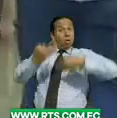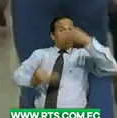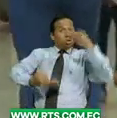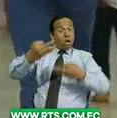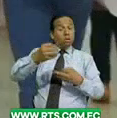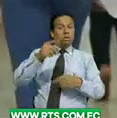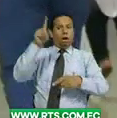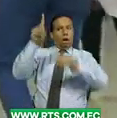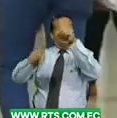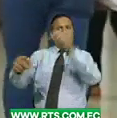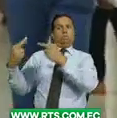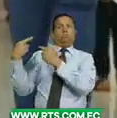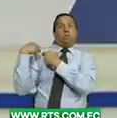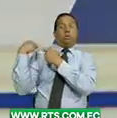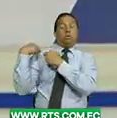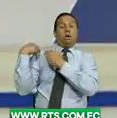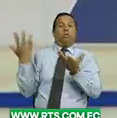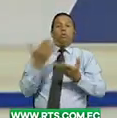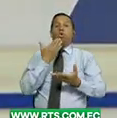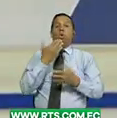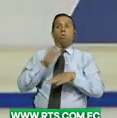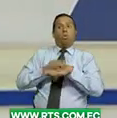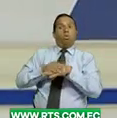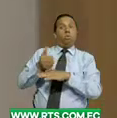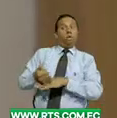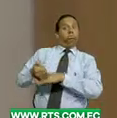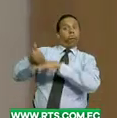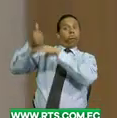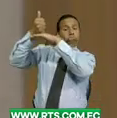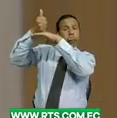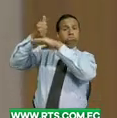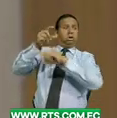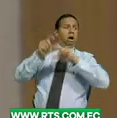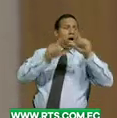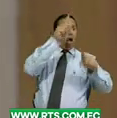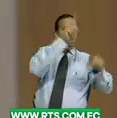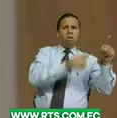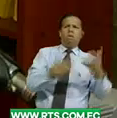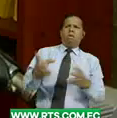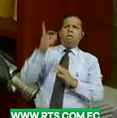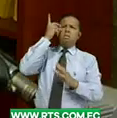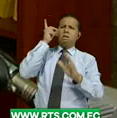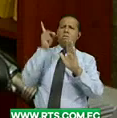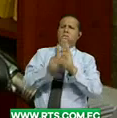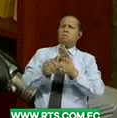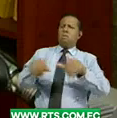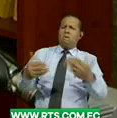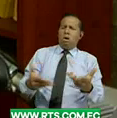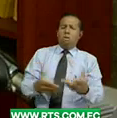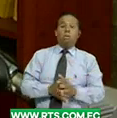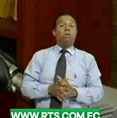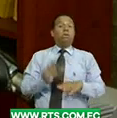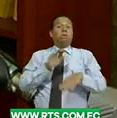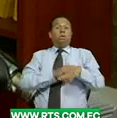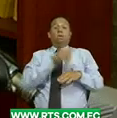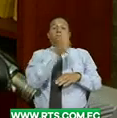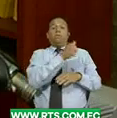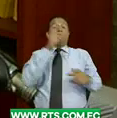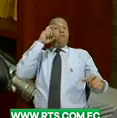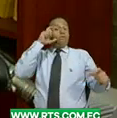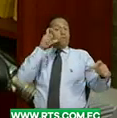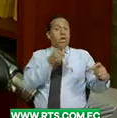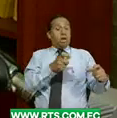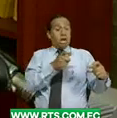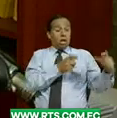que después termina en decisiones de los magistrados, que luego son apeladas por una de las partes. Es la fiscalía la que debe probar. No existe el